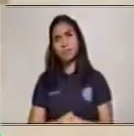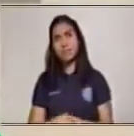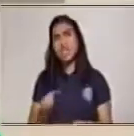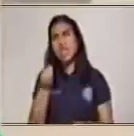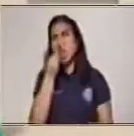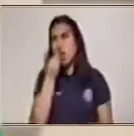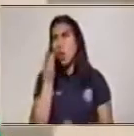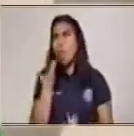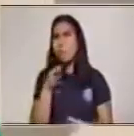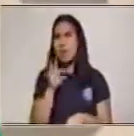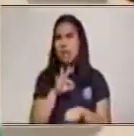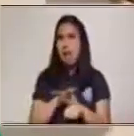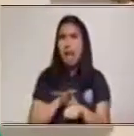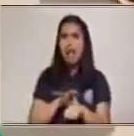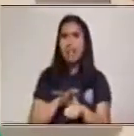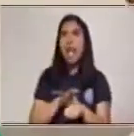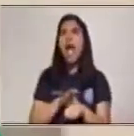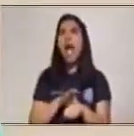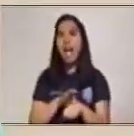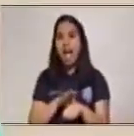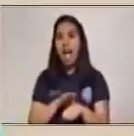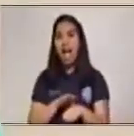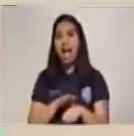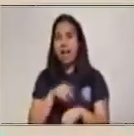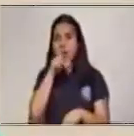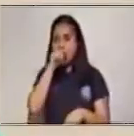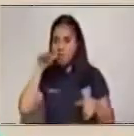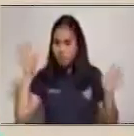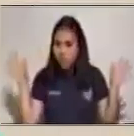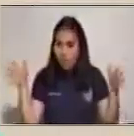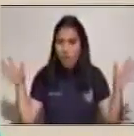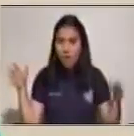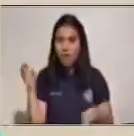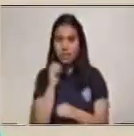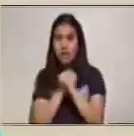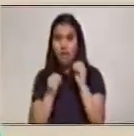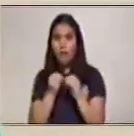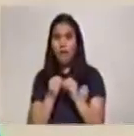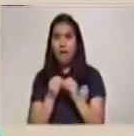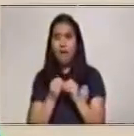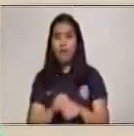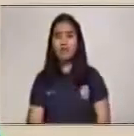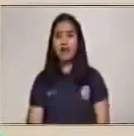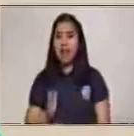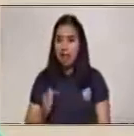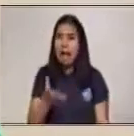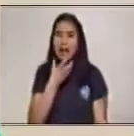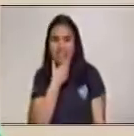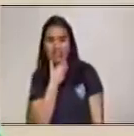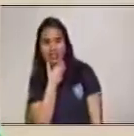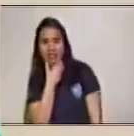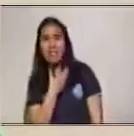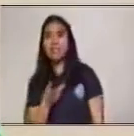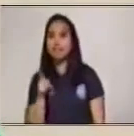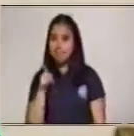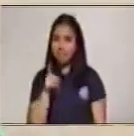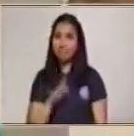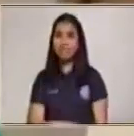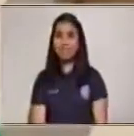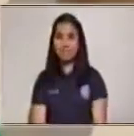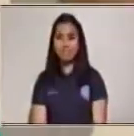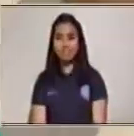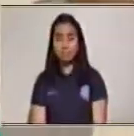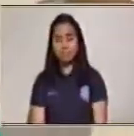carnívoros, el buitre, la hiena, que cada uno tiene sus características específicas. Y entre